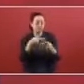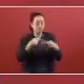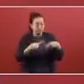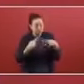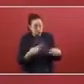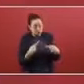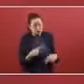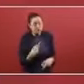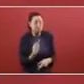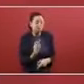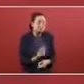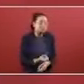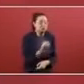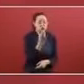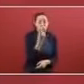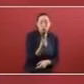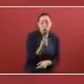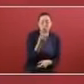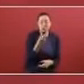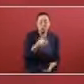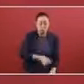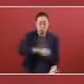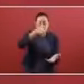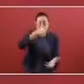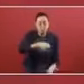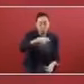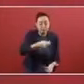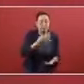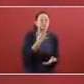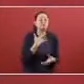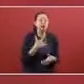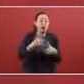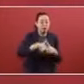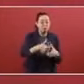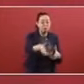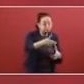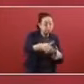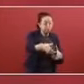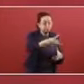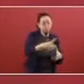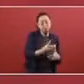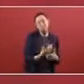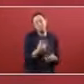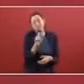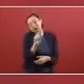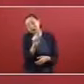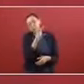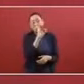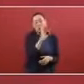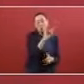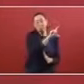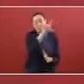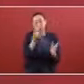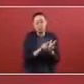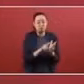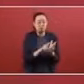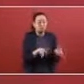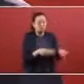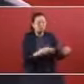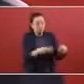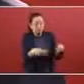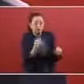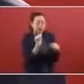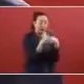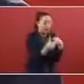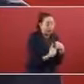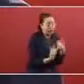y sacaba ahí 2, 3 cubetas de gasolinas para venderlas, 20, 40 litros y sobrevivir. Y